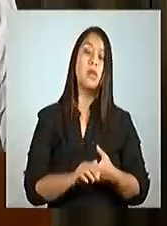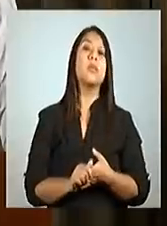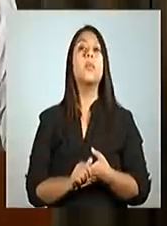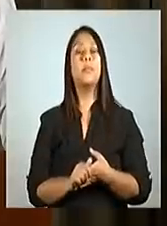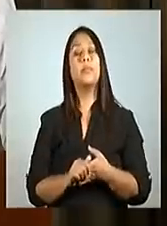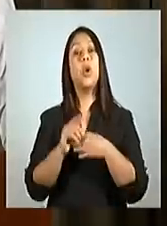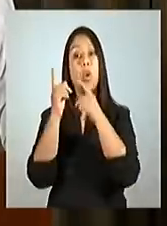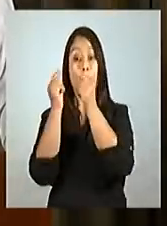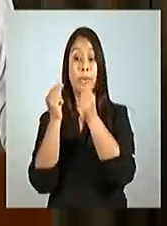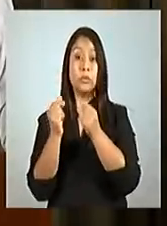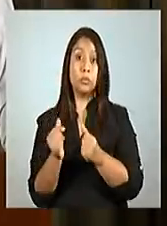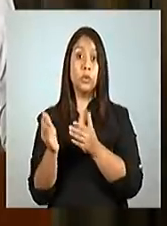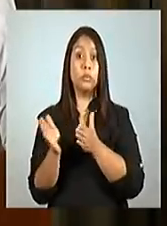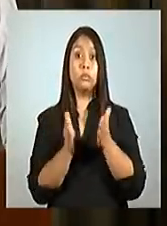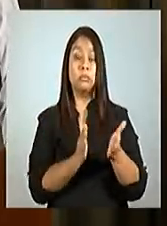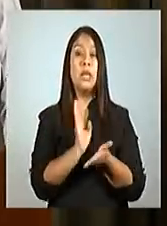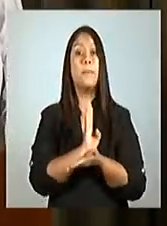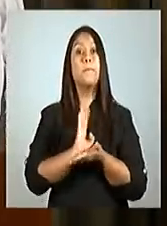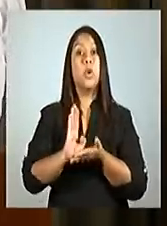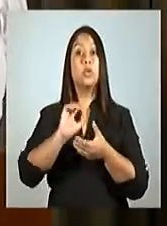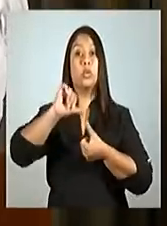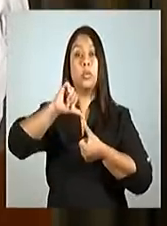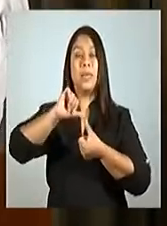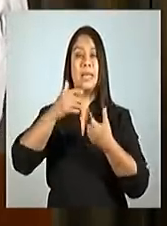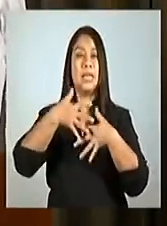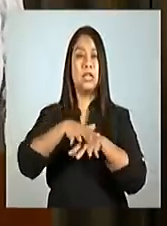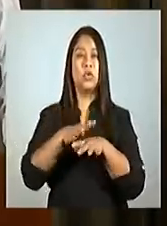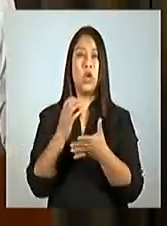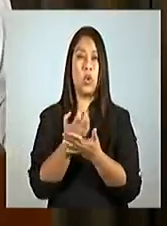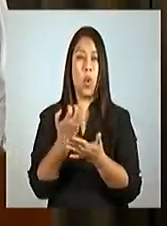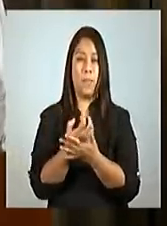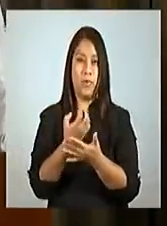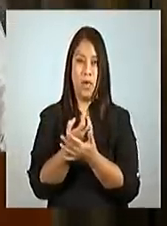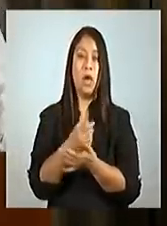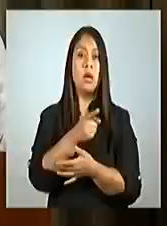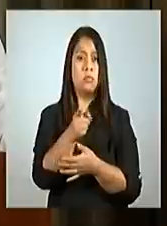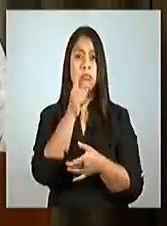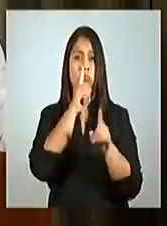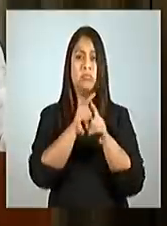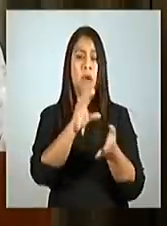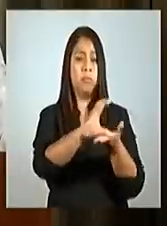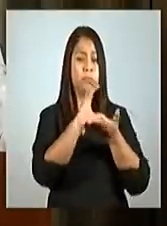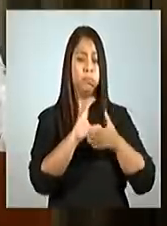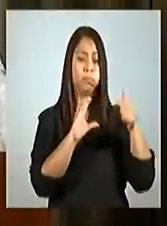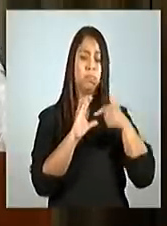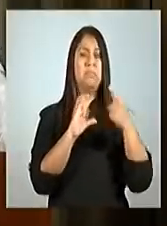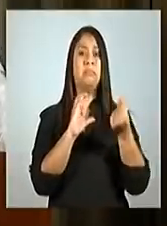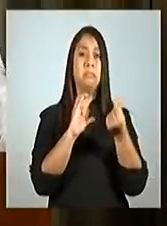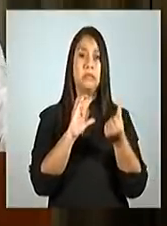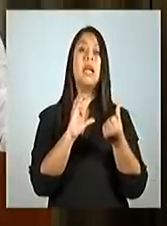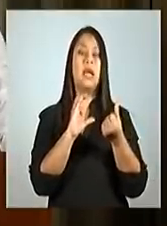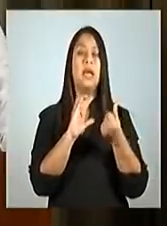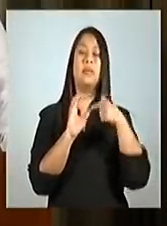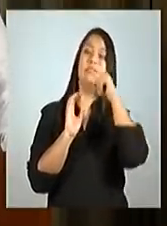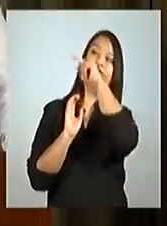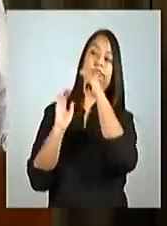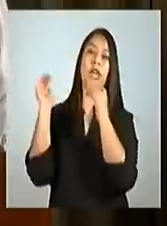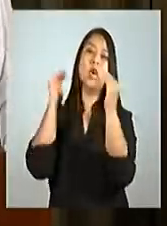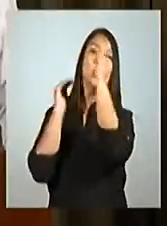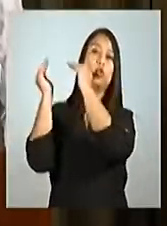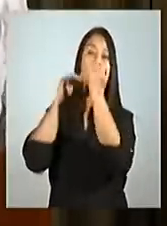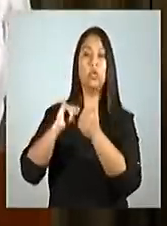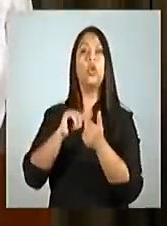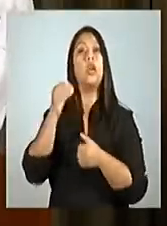Chimaltenango. Con fondos provenientes del Banco de Centroamericano de Integración Económica, pretendemos hacer los hospitales nuevos en